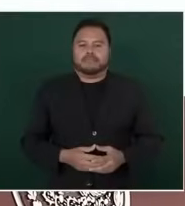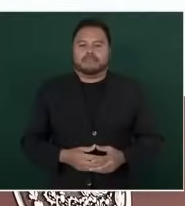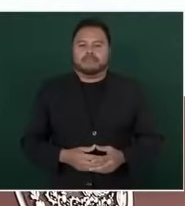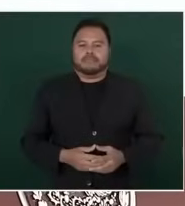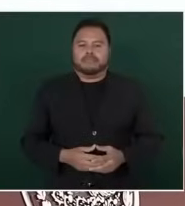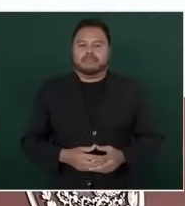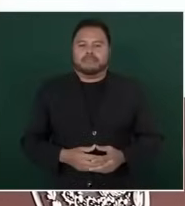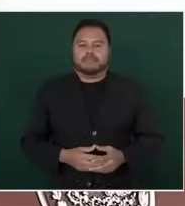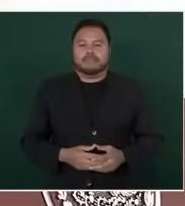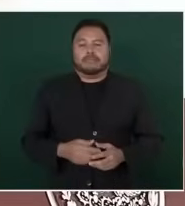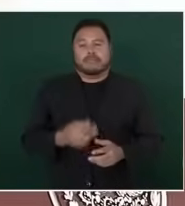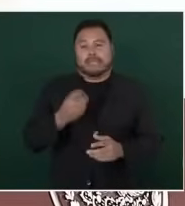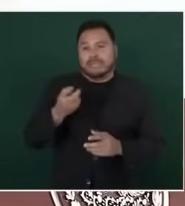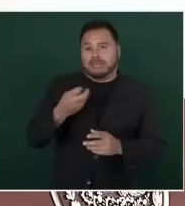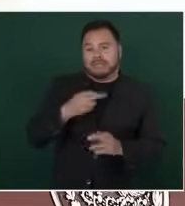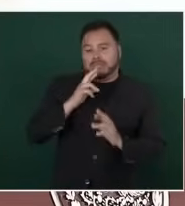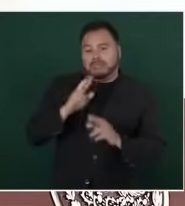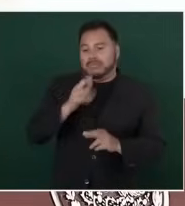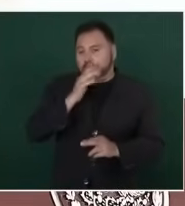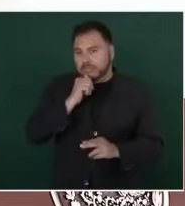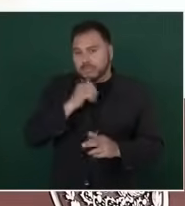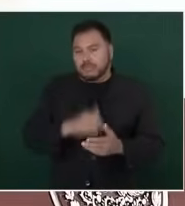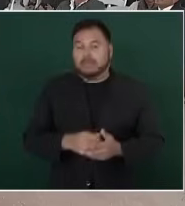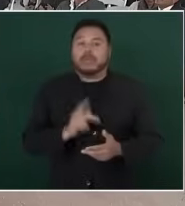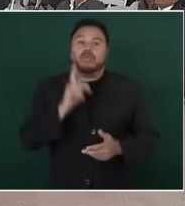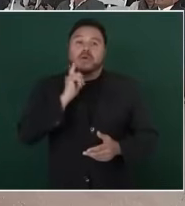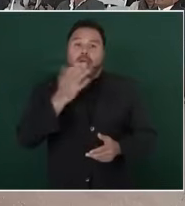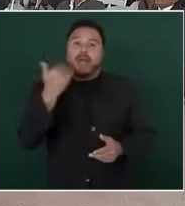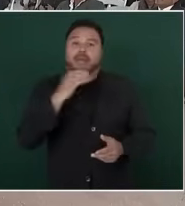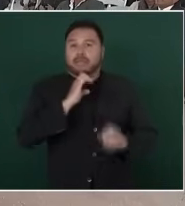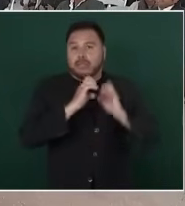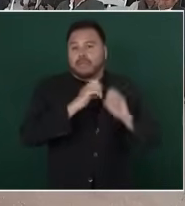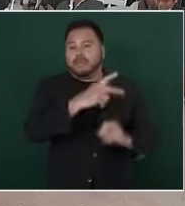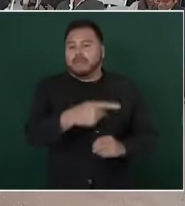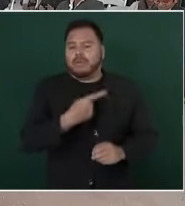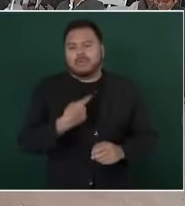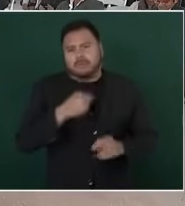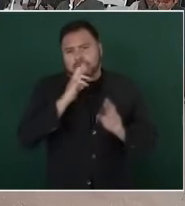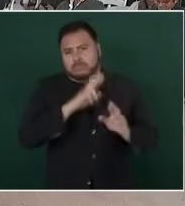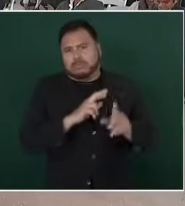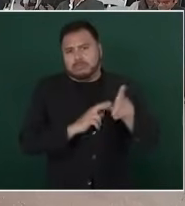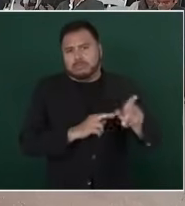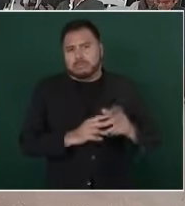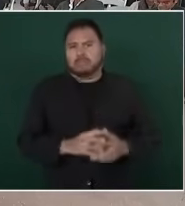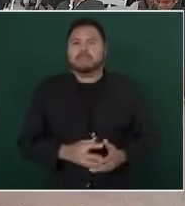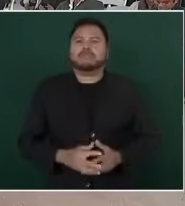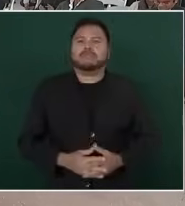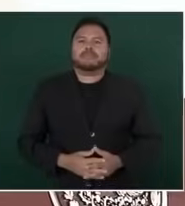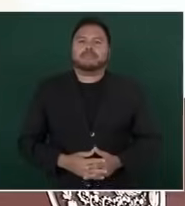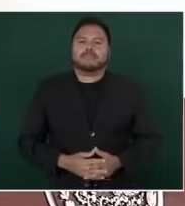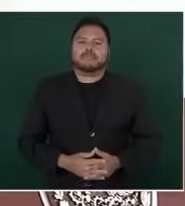transformación. Pues no me acuerdo bien. Pero ella me preguntó. Sí, le pregunté y usted respondió.